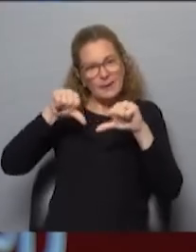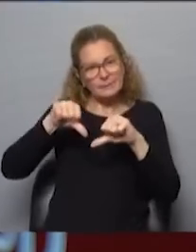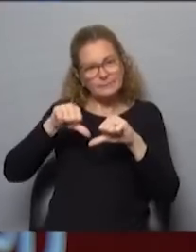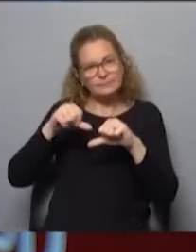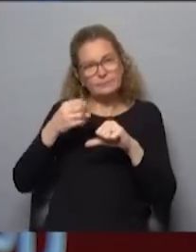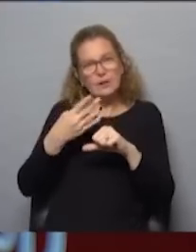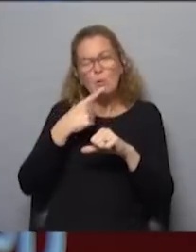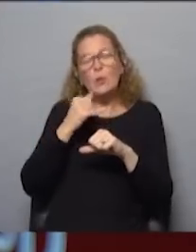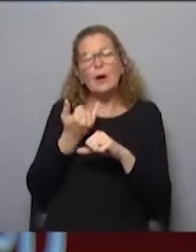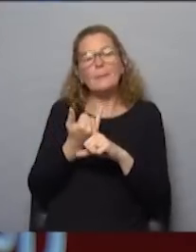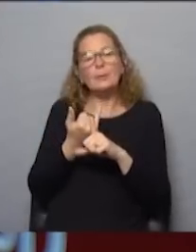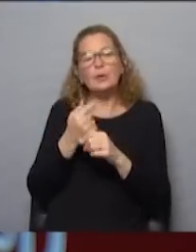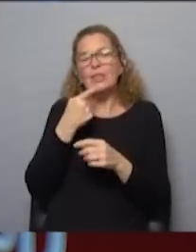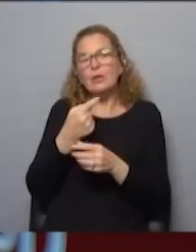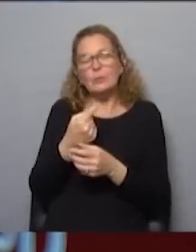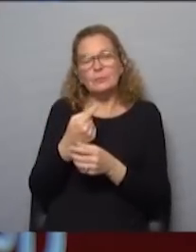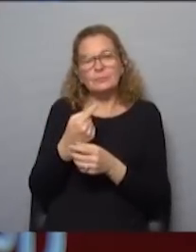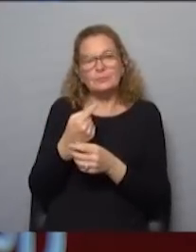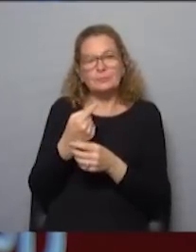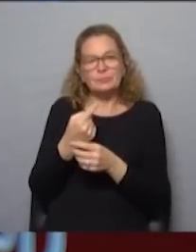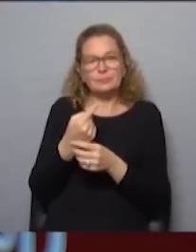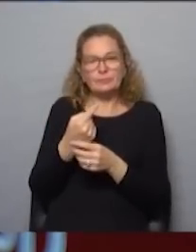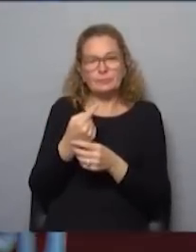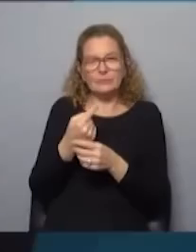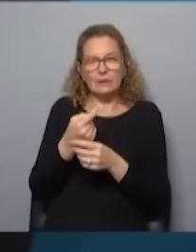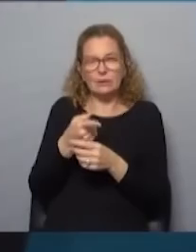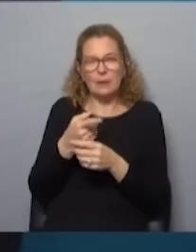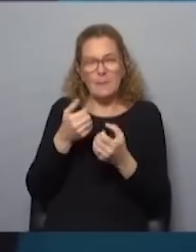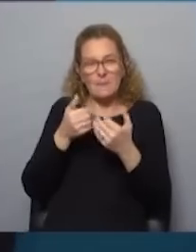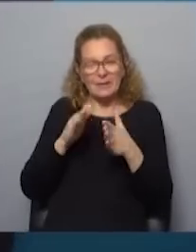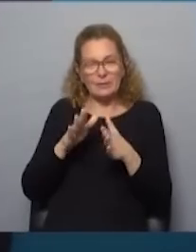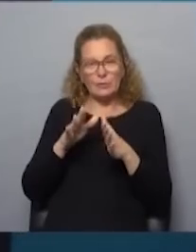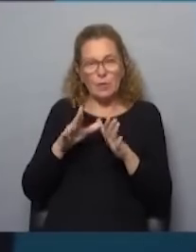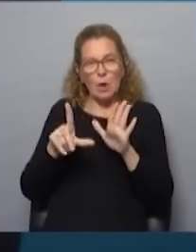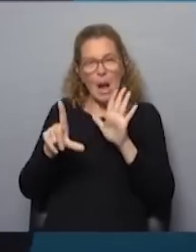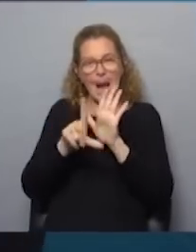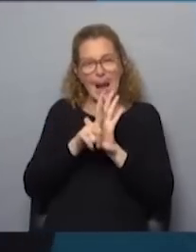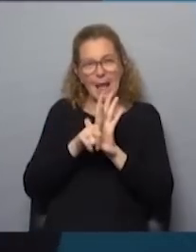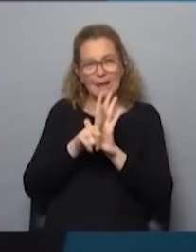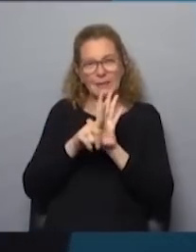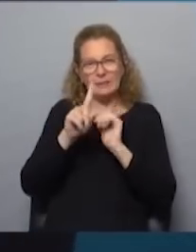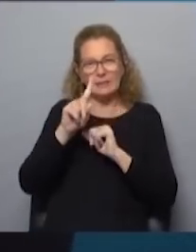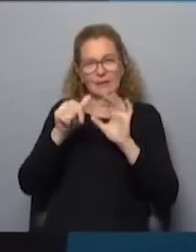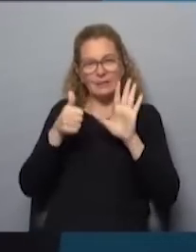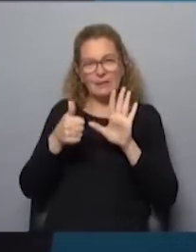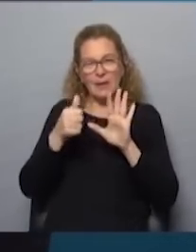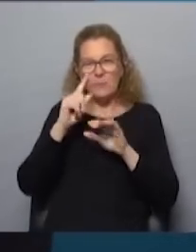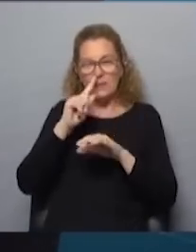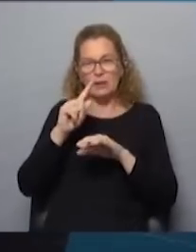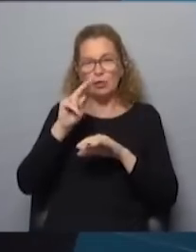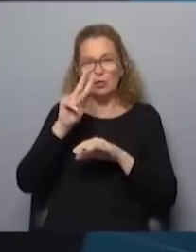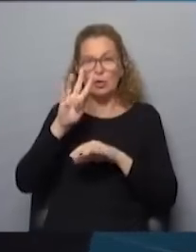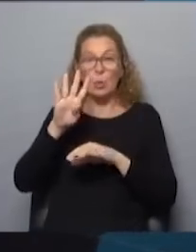y pongo como ejemplo lo que aconteció con la ley de puertos la ley vice se a 1.246